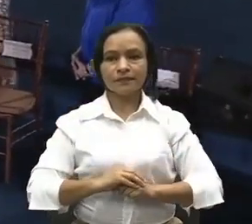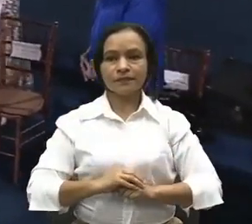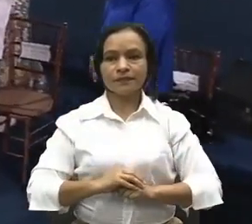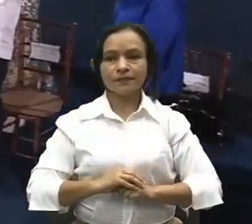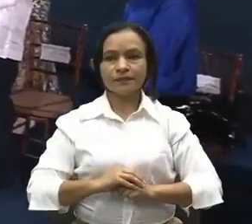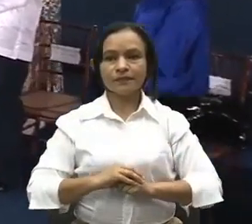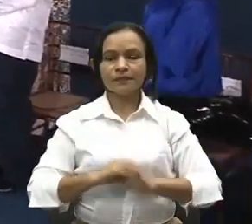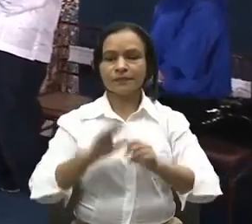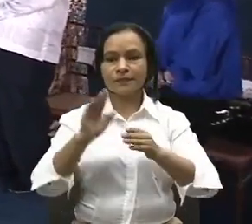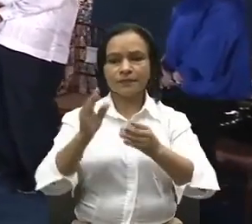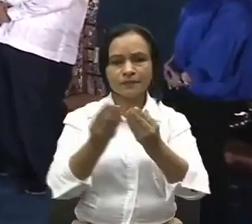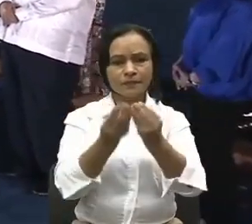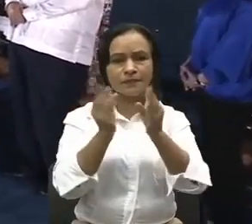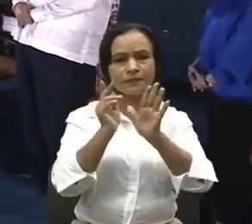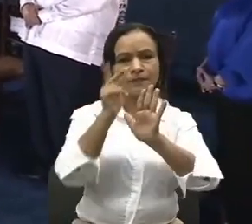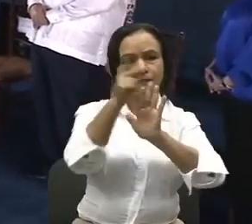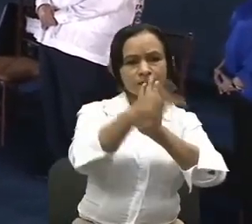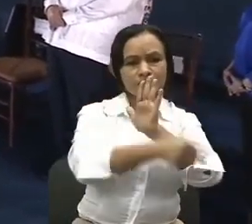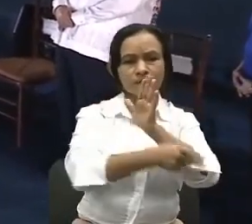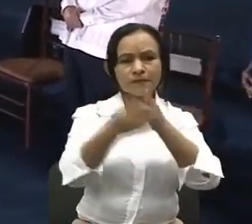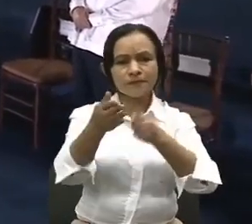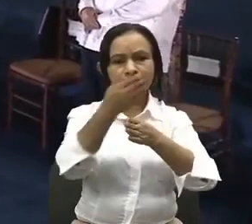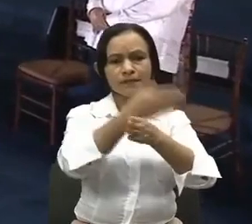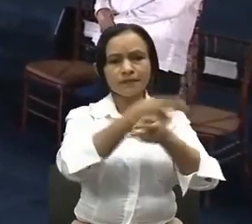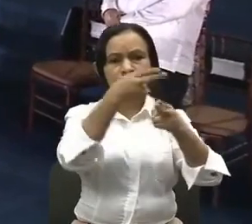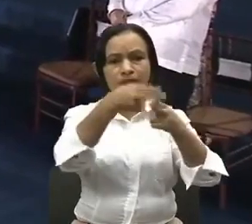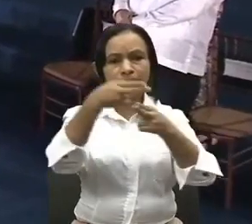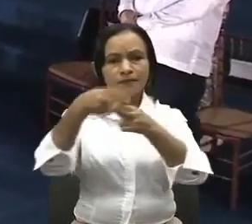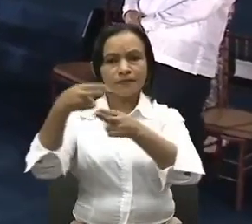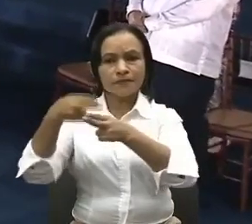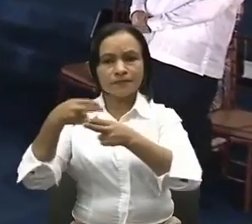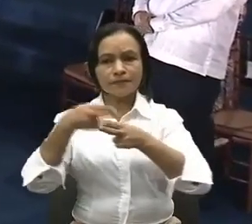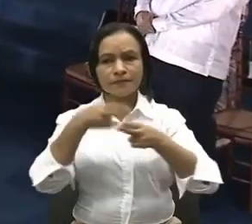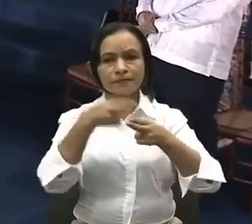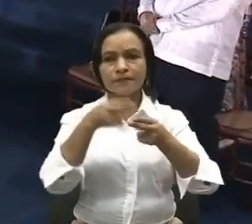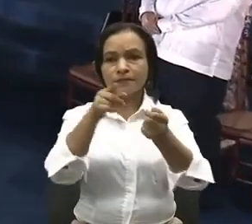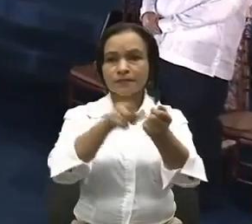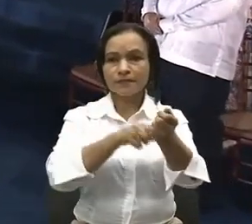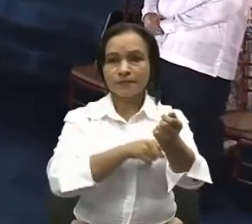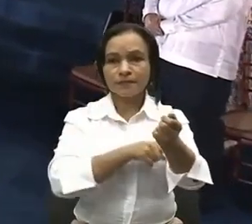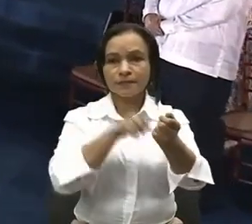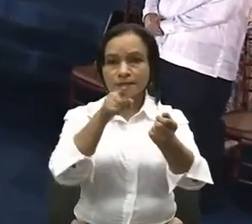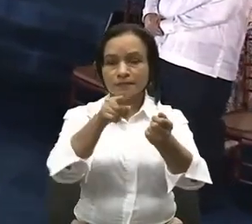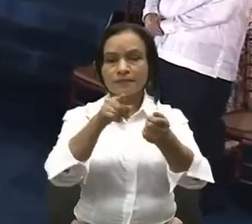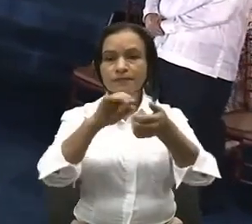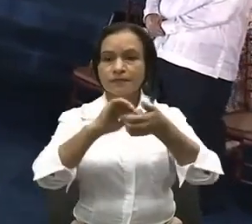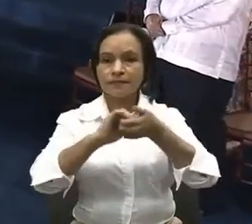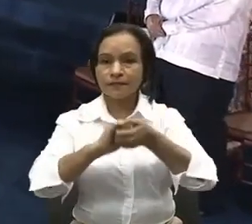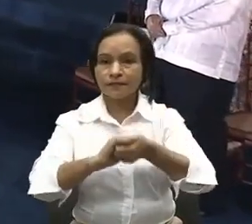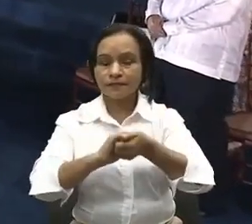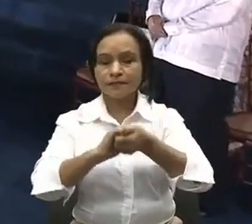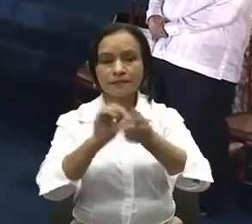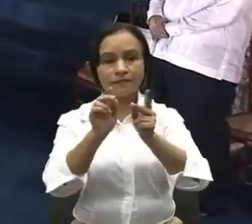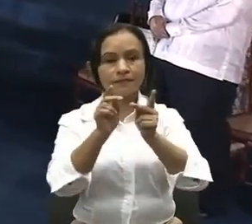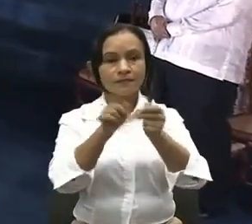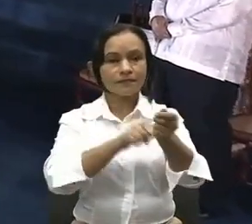de muchos gobiernos, ya han sido mencionados, pueblos hermanos, pueblos amigos.